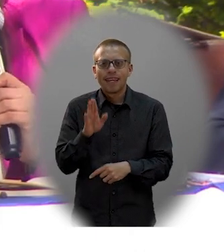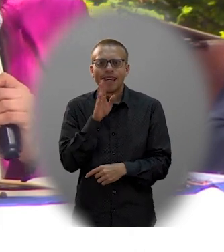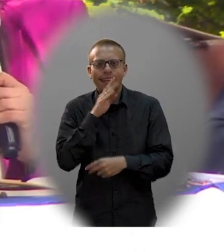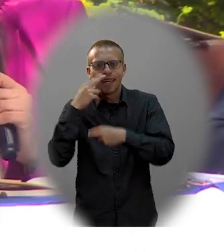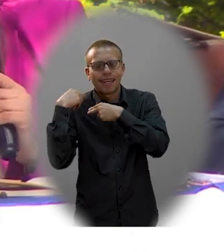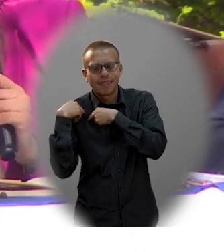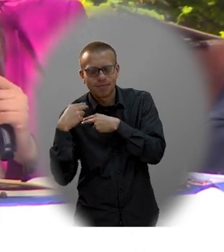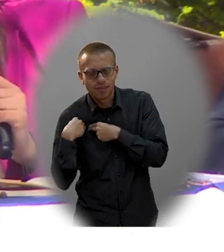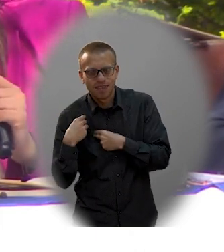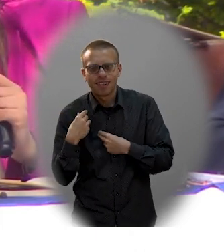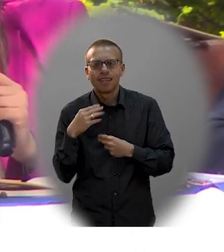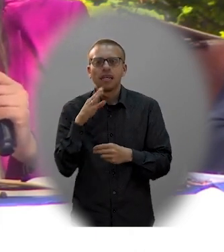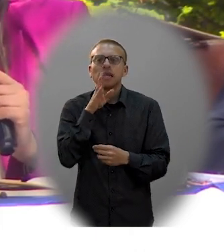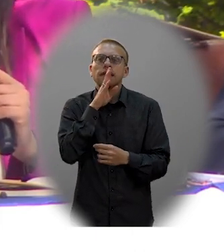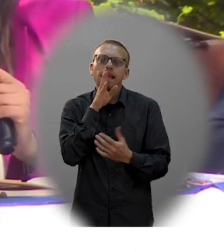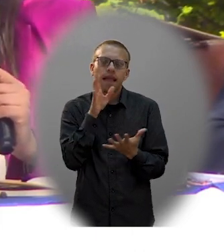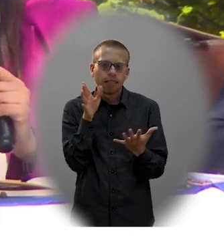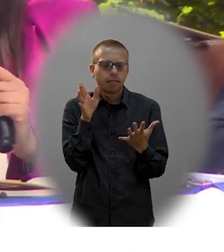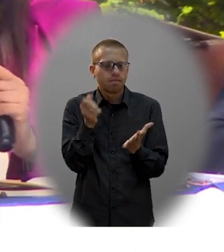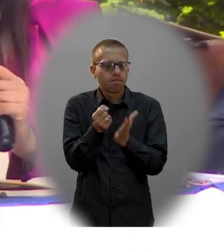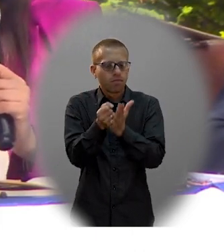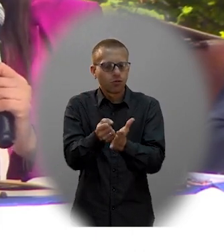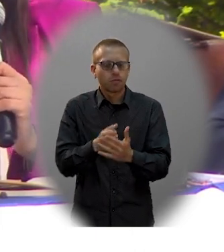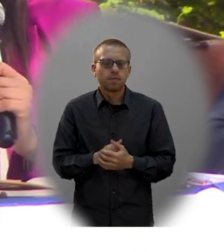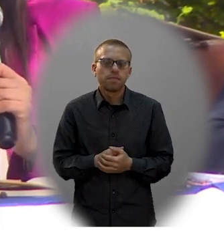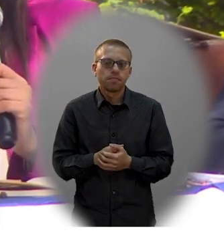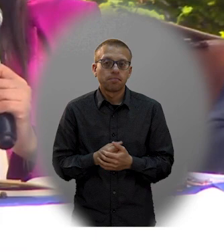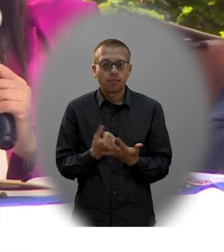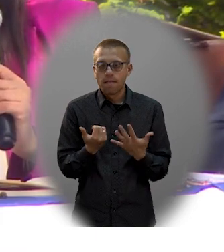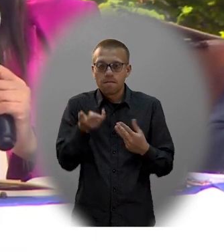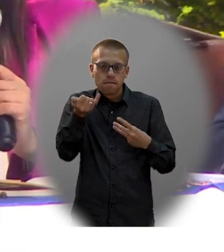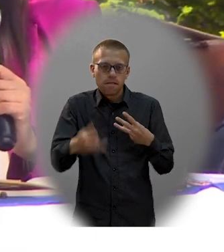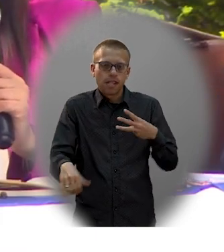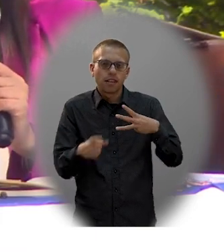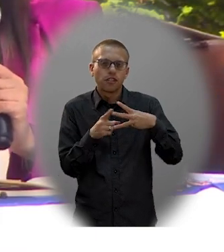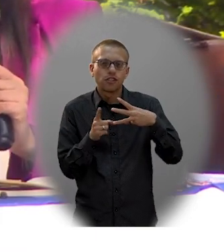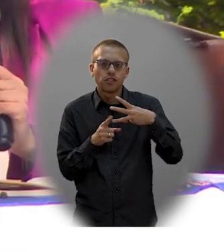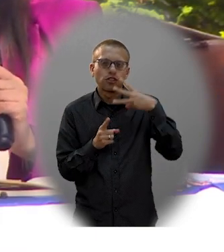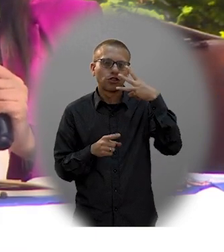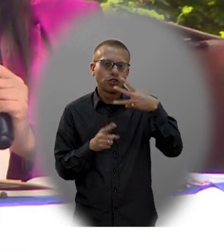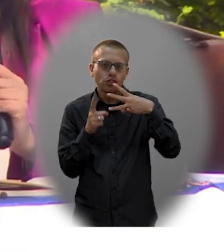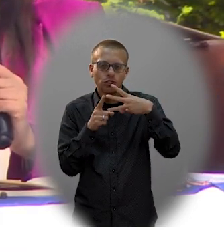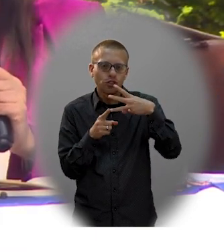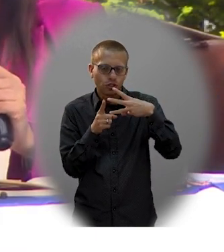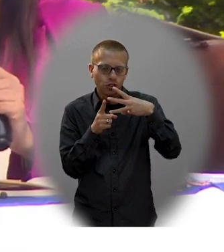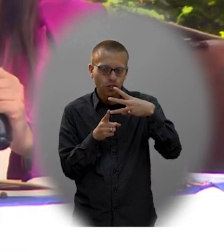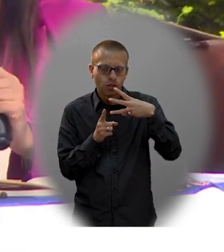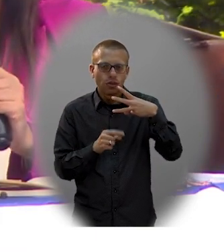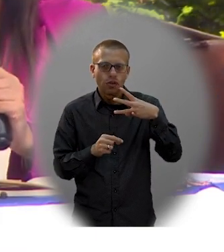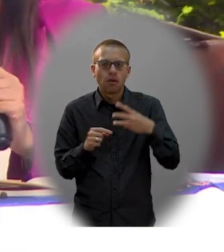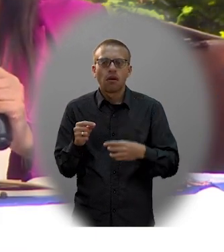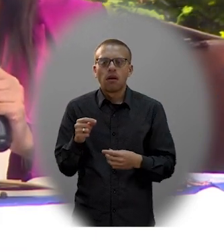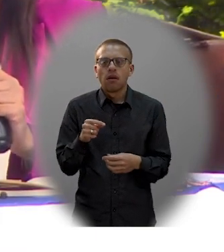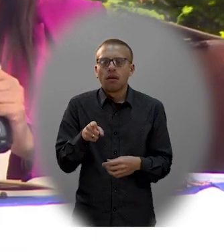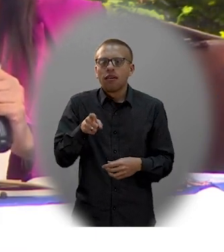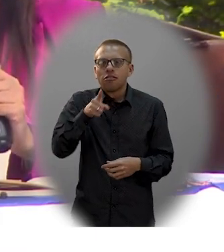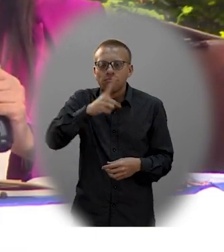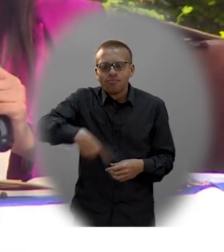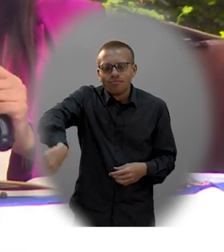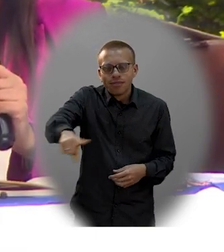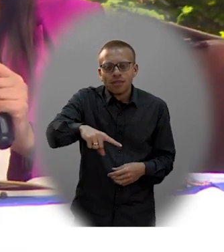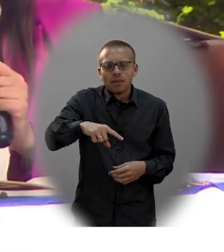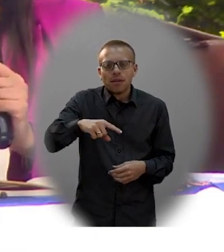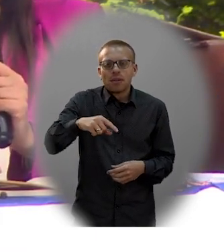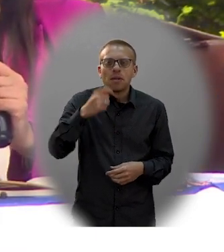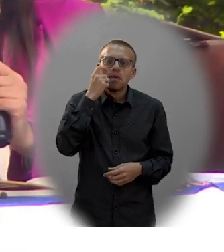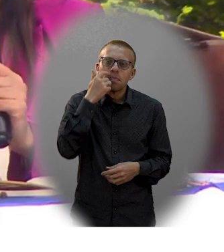coordinar. Y termino con dos temas importantes. Primero, hay que pensar más en quienes no tienen voz.